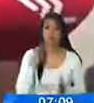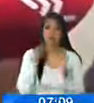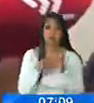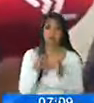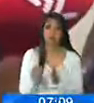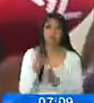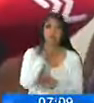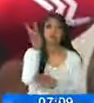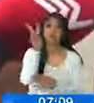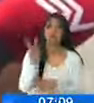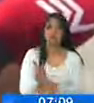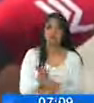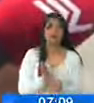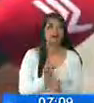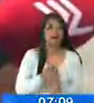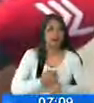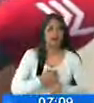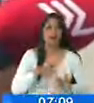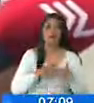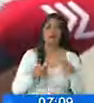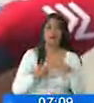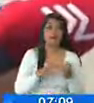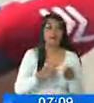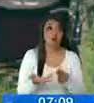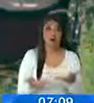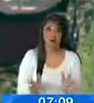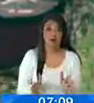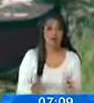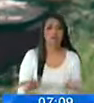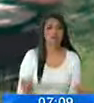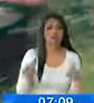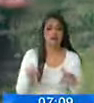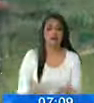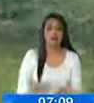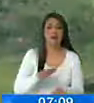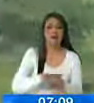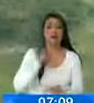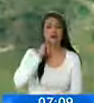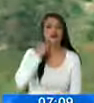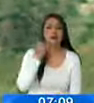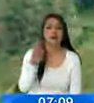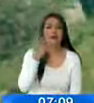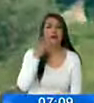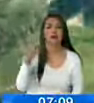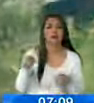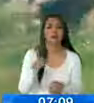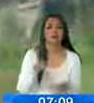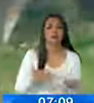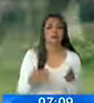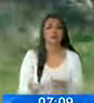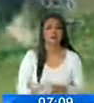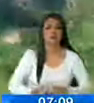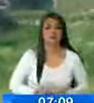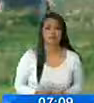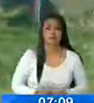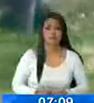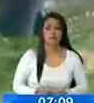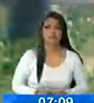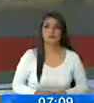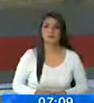hambre en Venezuela y todo lo que nosotros pasamos para que por celos venga a quitarle la vida. Informó Jorge